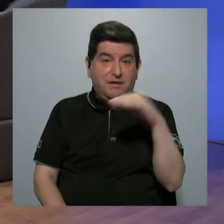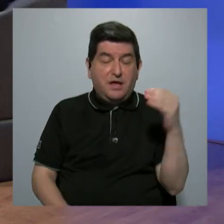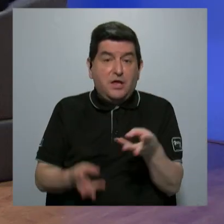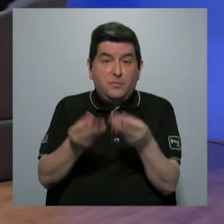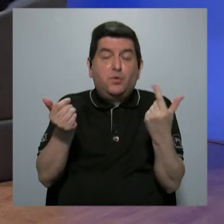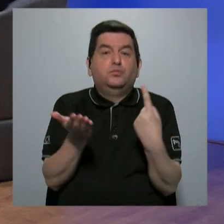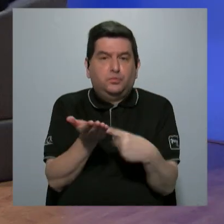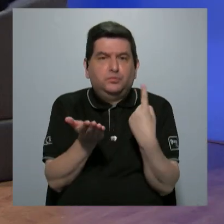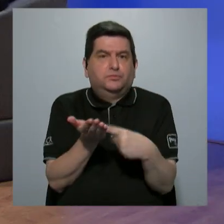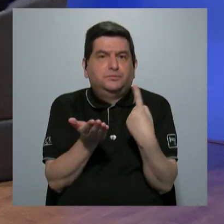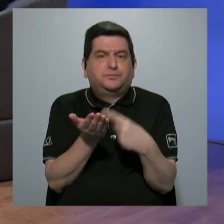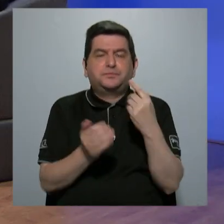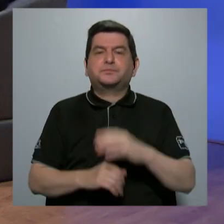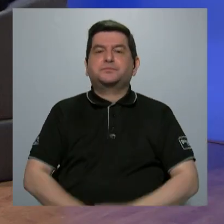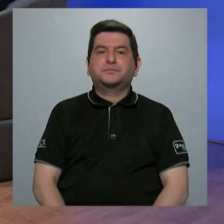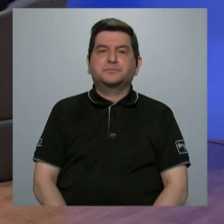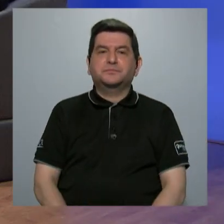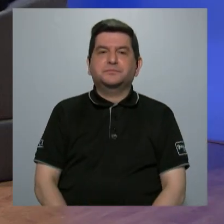una discusión?